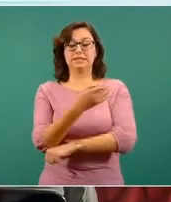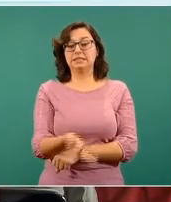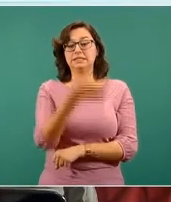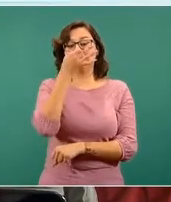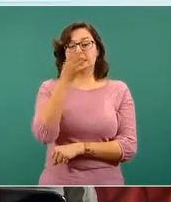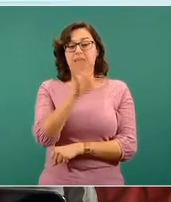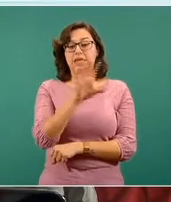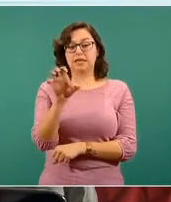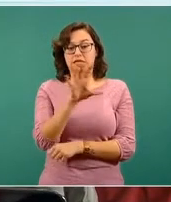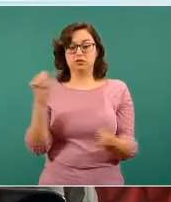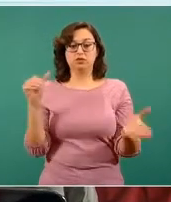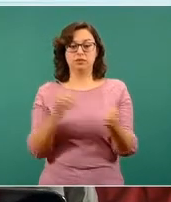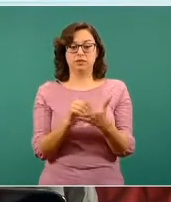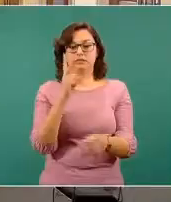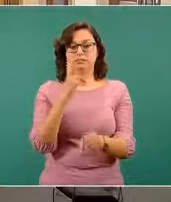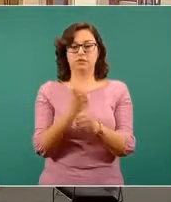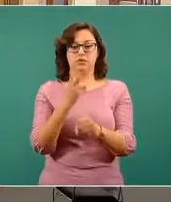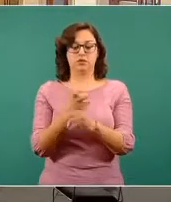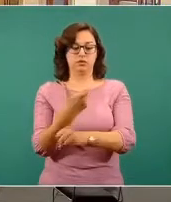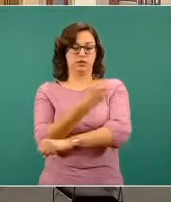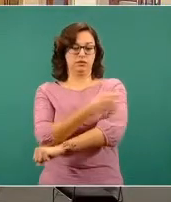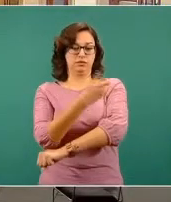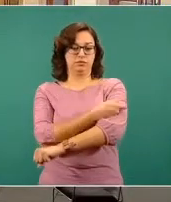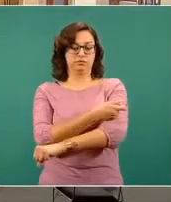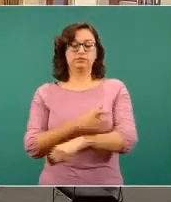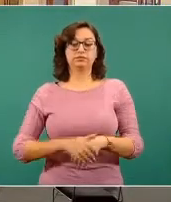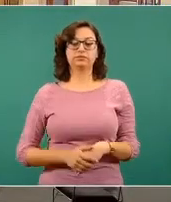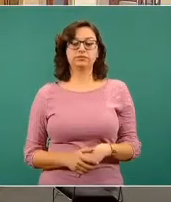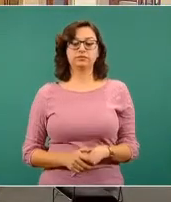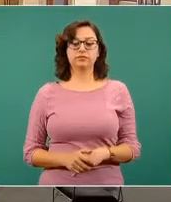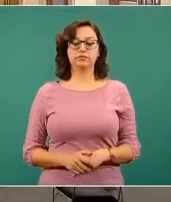segunda dosis. La siguiente, por favor. Los ESAVIS, los eventos.